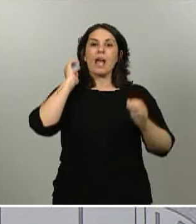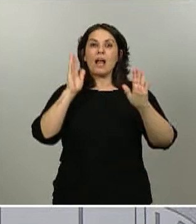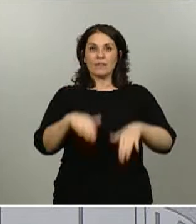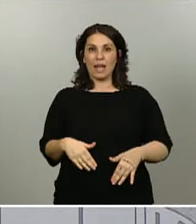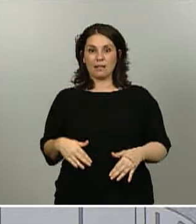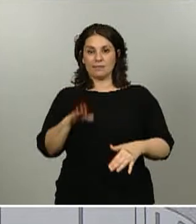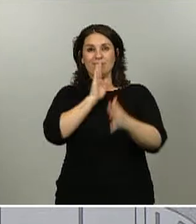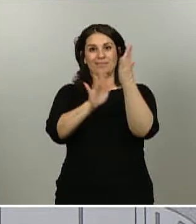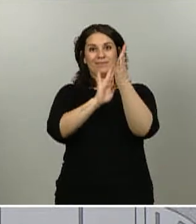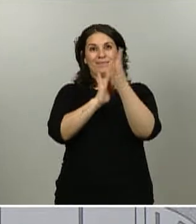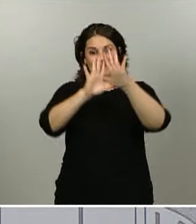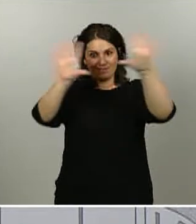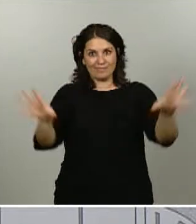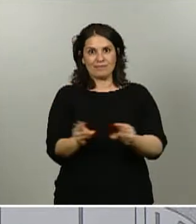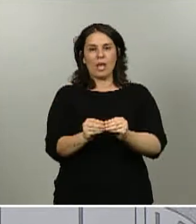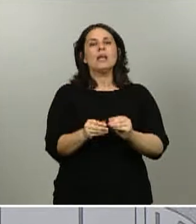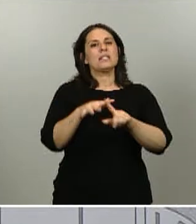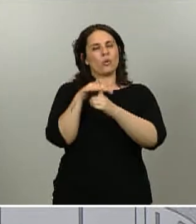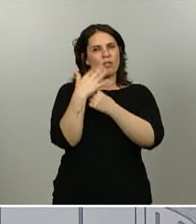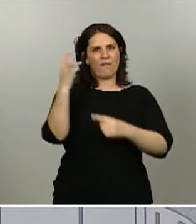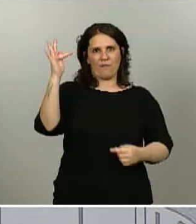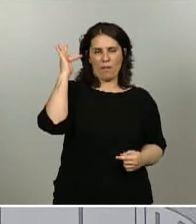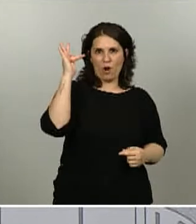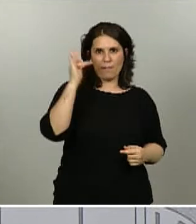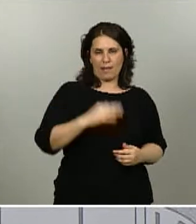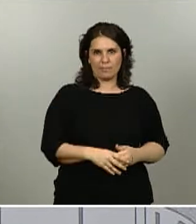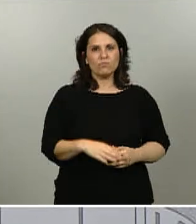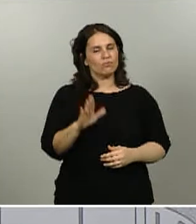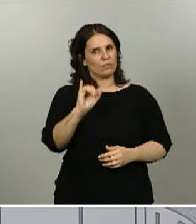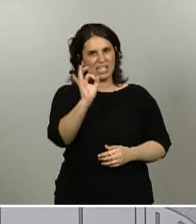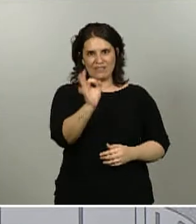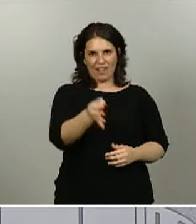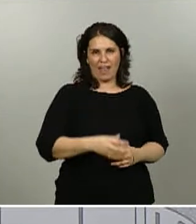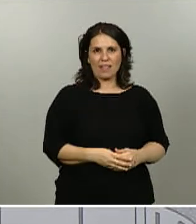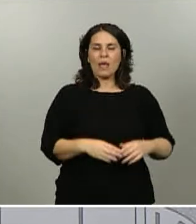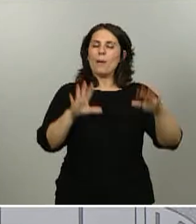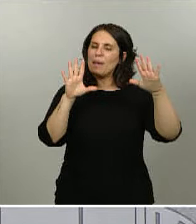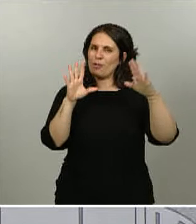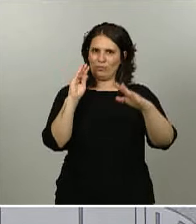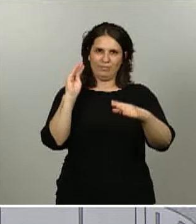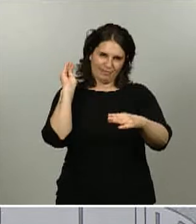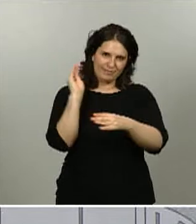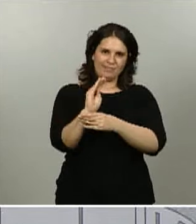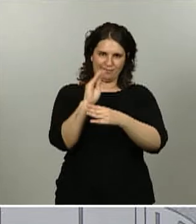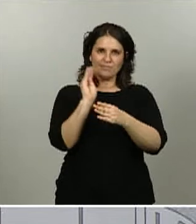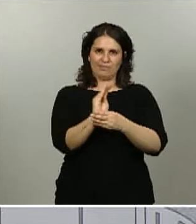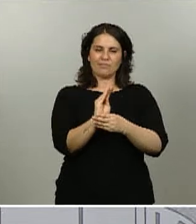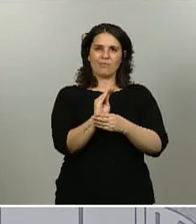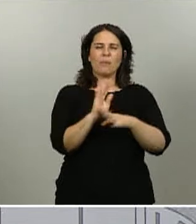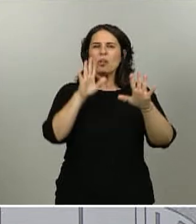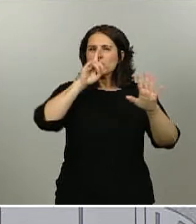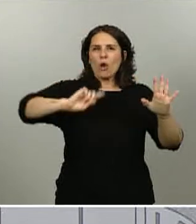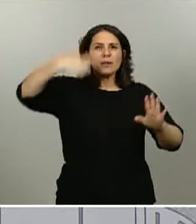favorable, es cierto, pero ante la que tenemos que tener mucho cuidado, pero sobre todo nos pone en una situación en la que